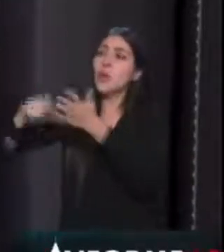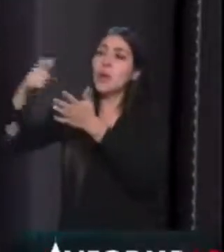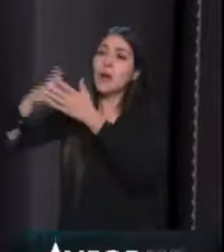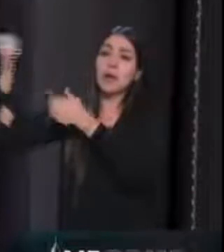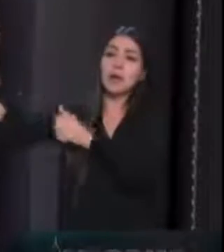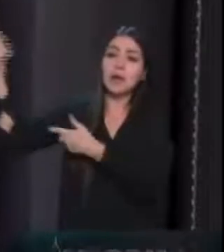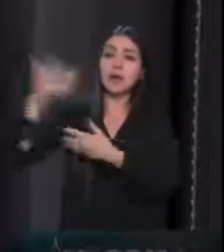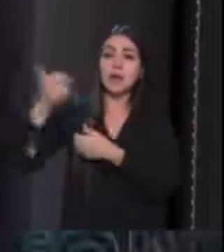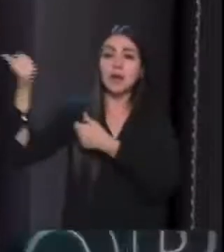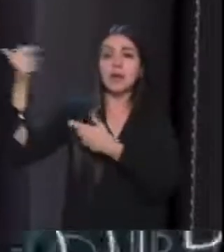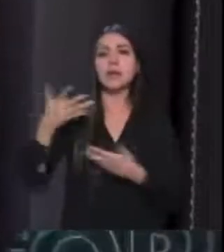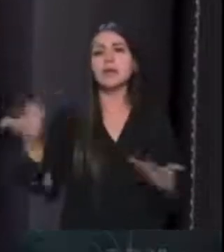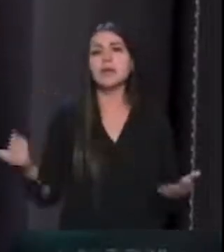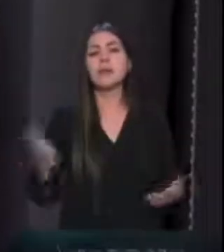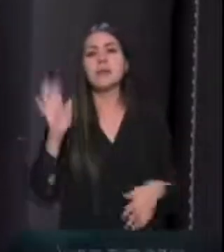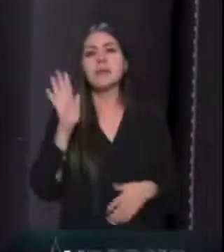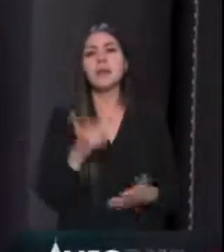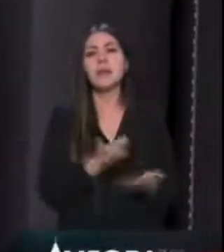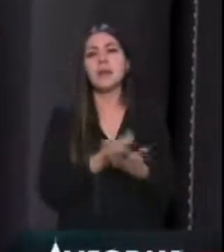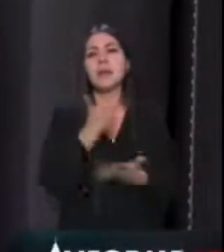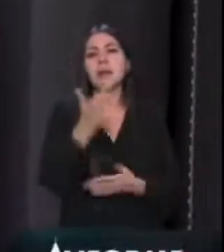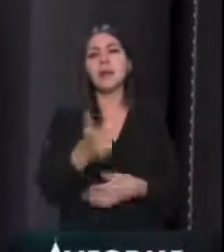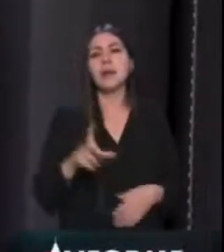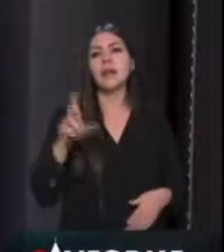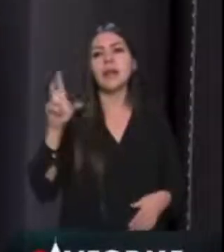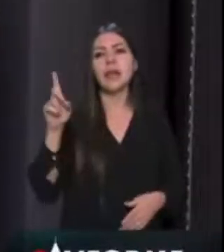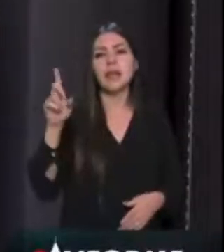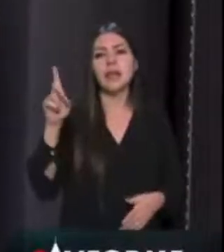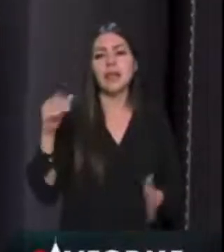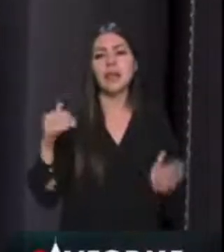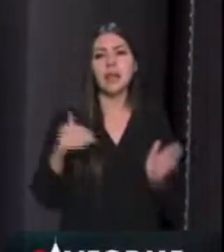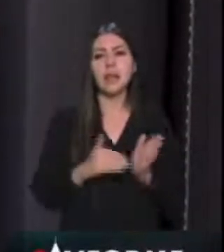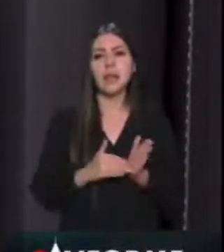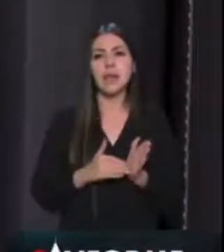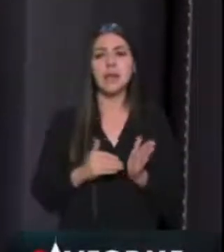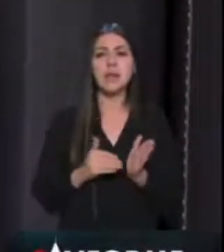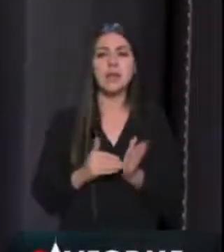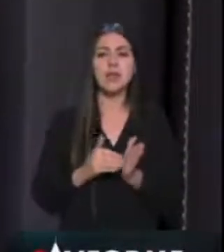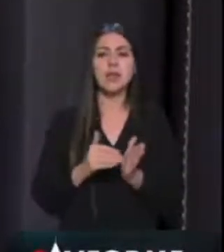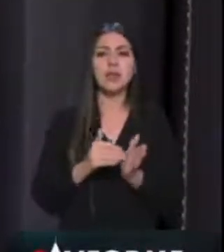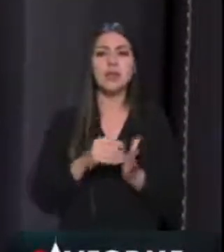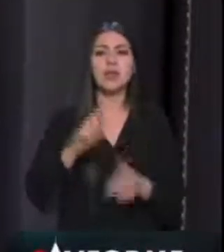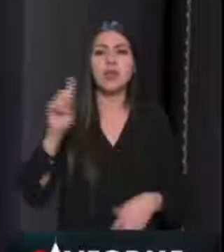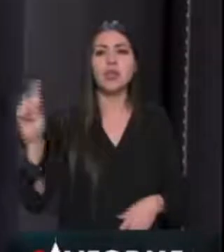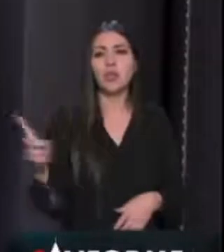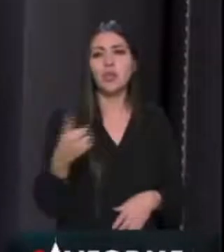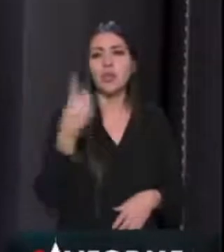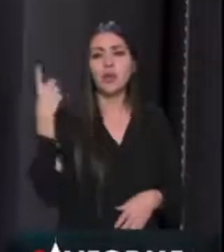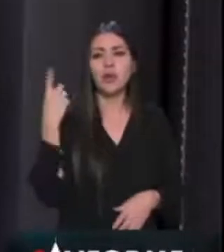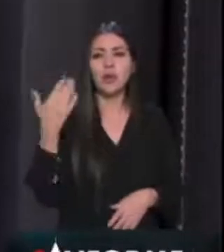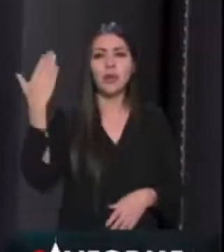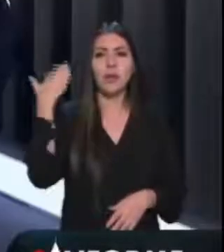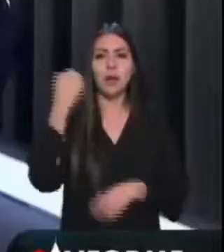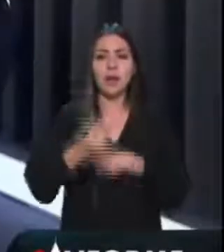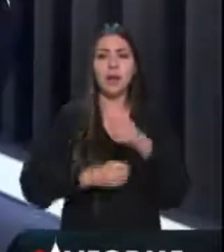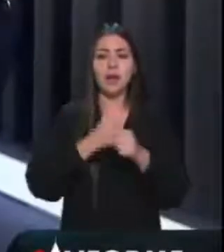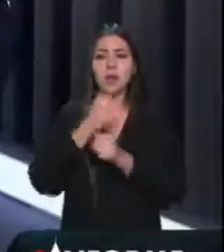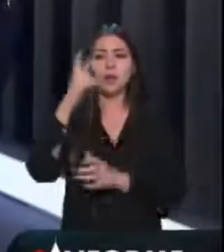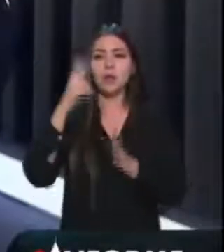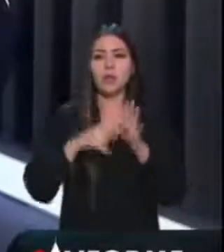más ni menos que 30 mil millones de dólares, que fue lo que estuvimos pagando en